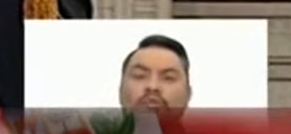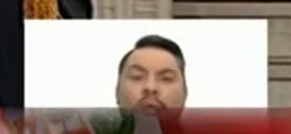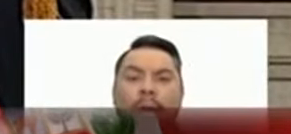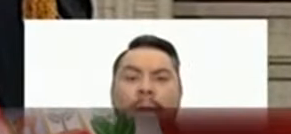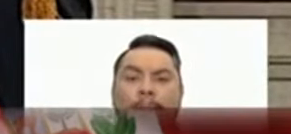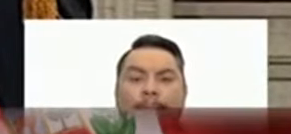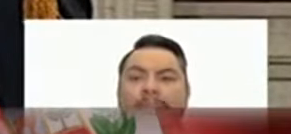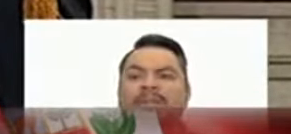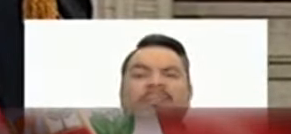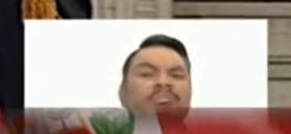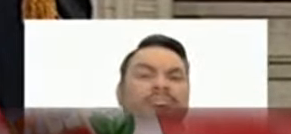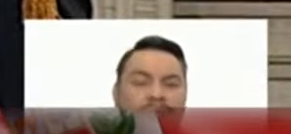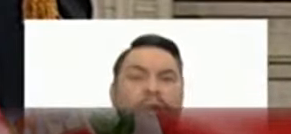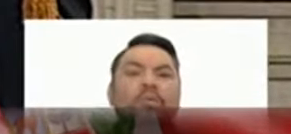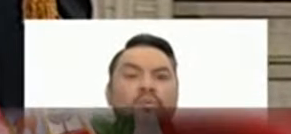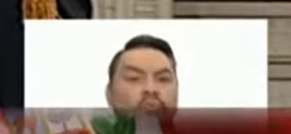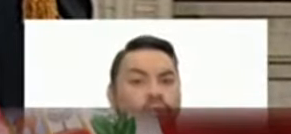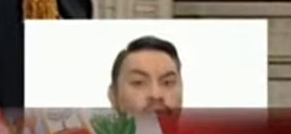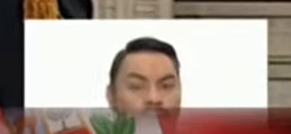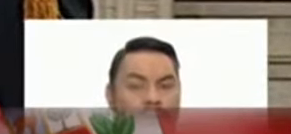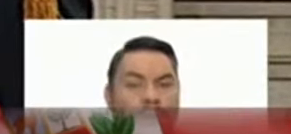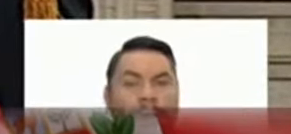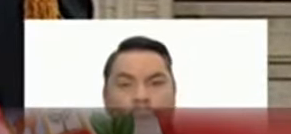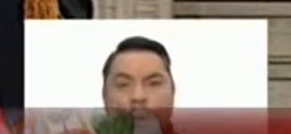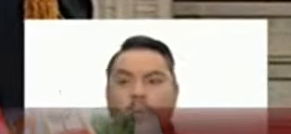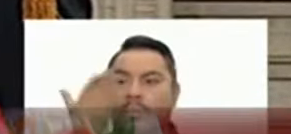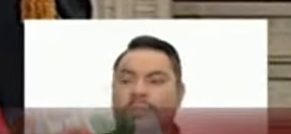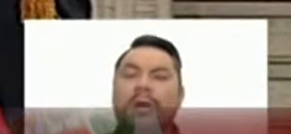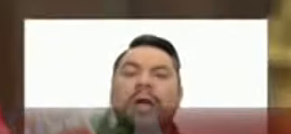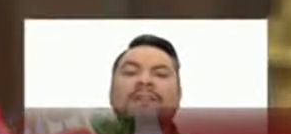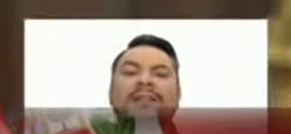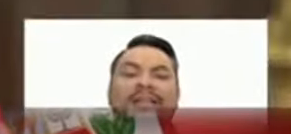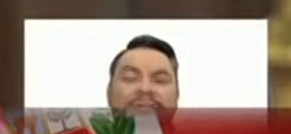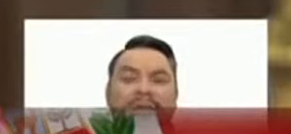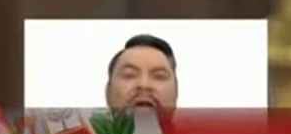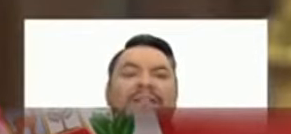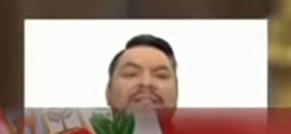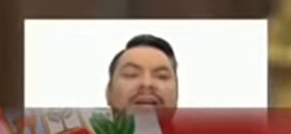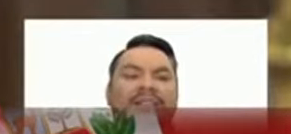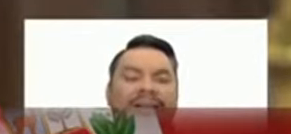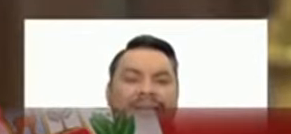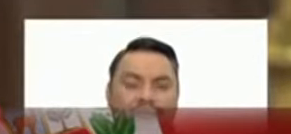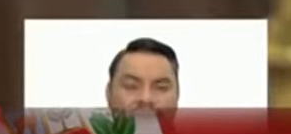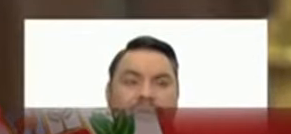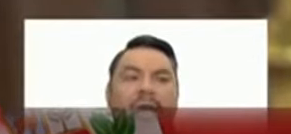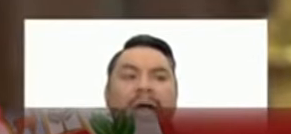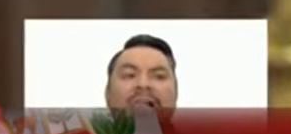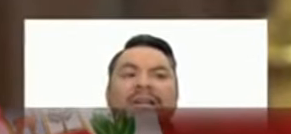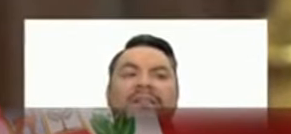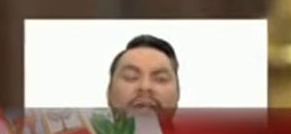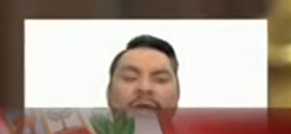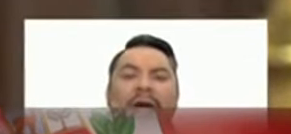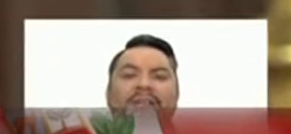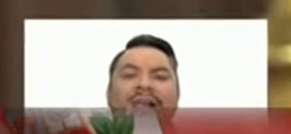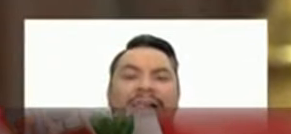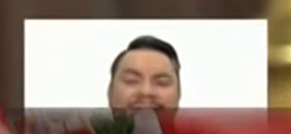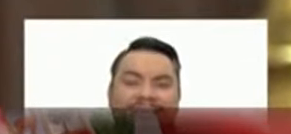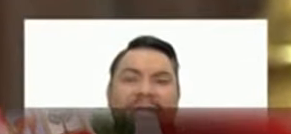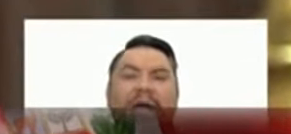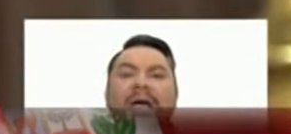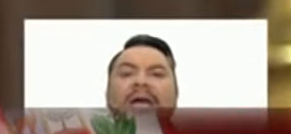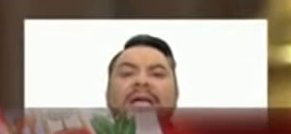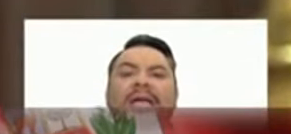en el Despacho de Cultura al señor Fabricio Alfredo Valencia Gibaja.